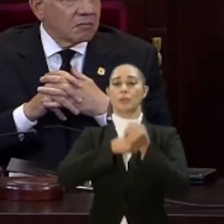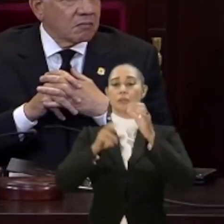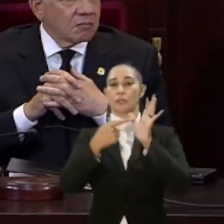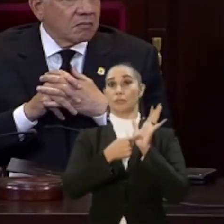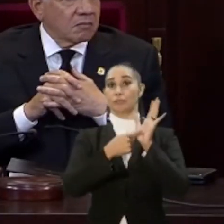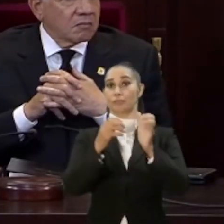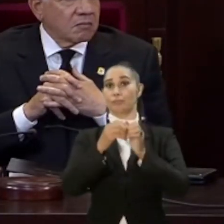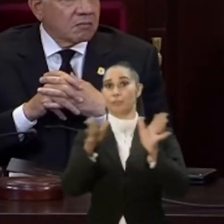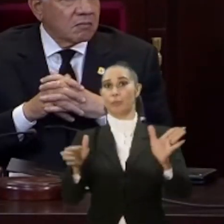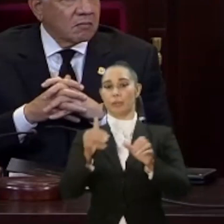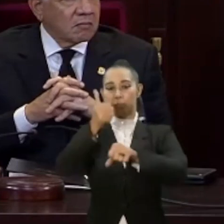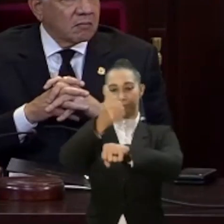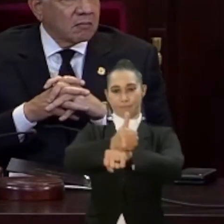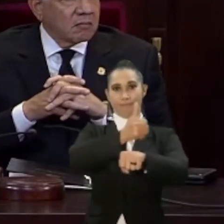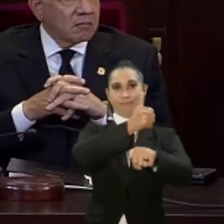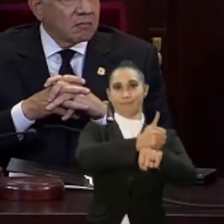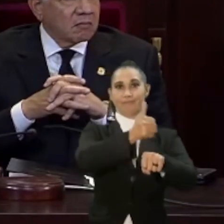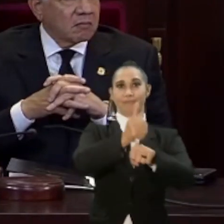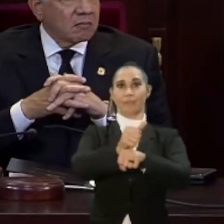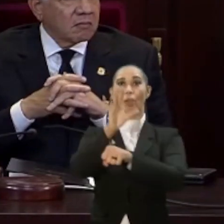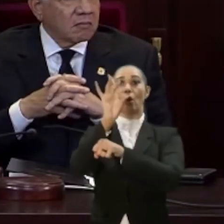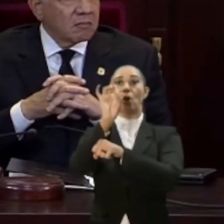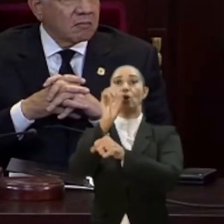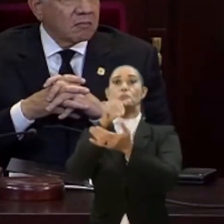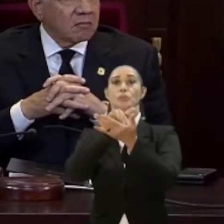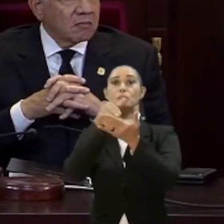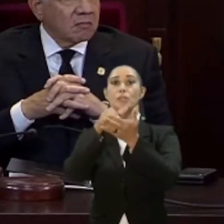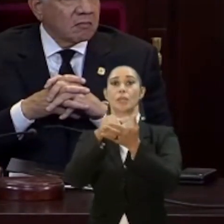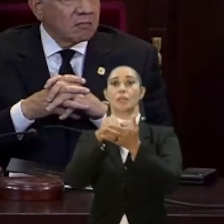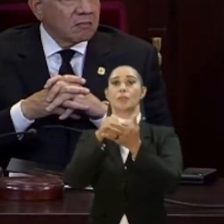para instalar 800 nuevos megavatios en Manzanillo,